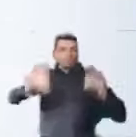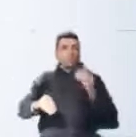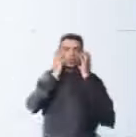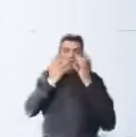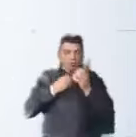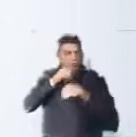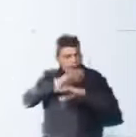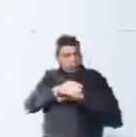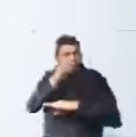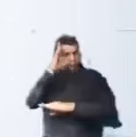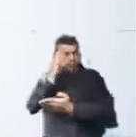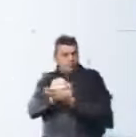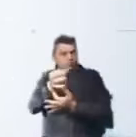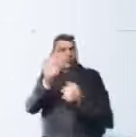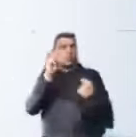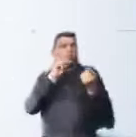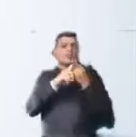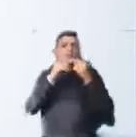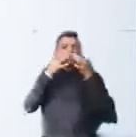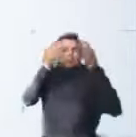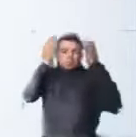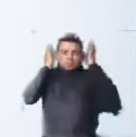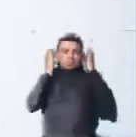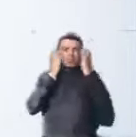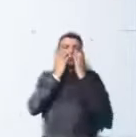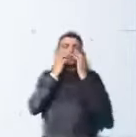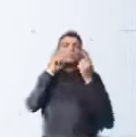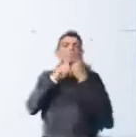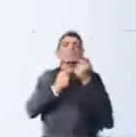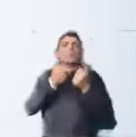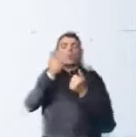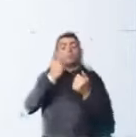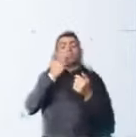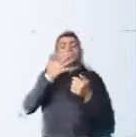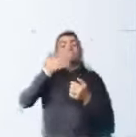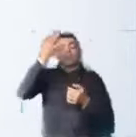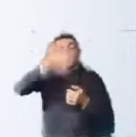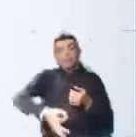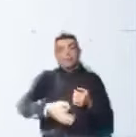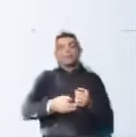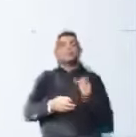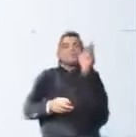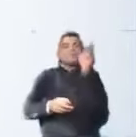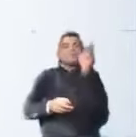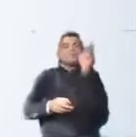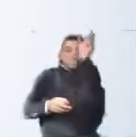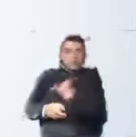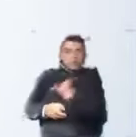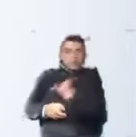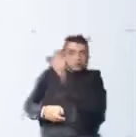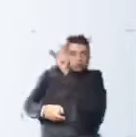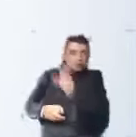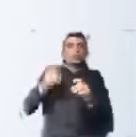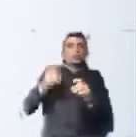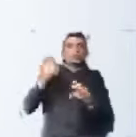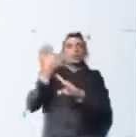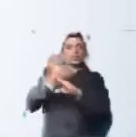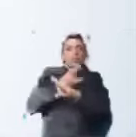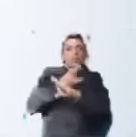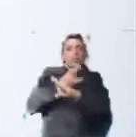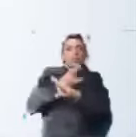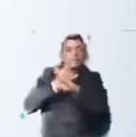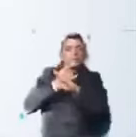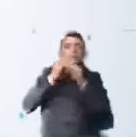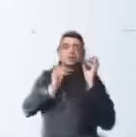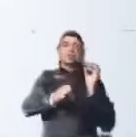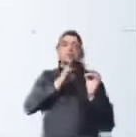tapabocas. Los tapabocas, en realidad, las personas que deberían utilizarlo desde mi criterio, son personas que están enfermas, son